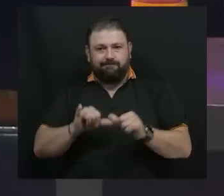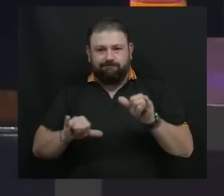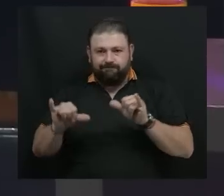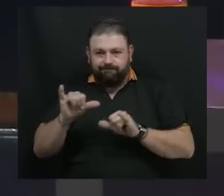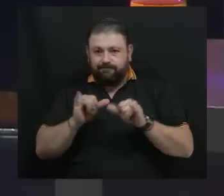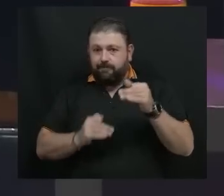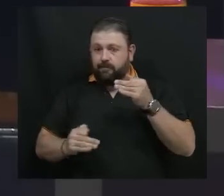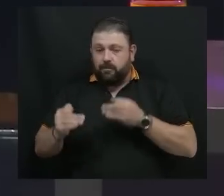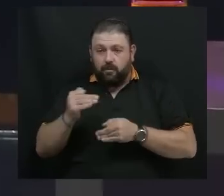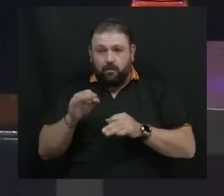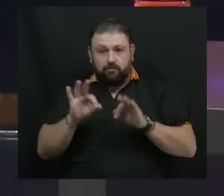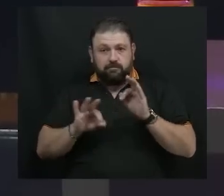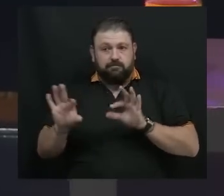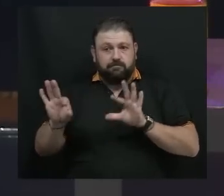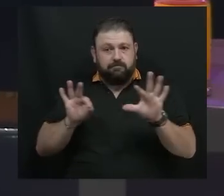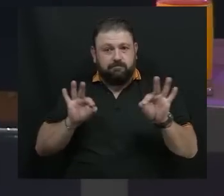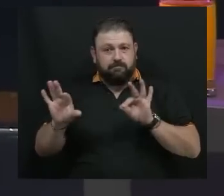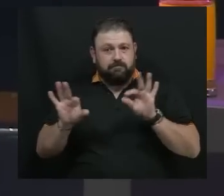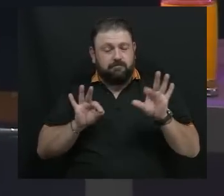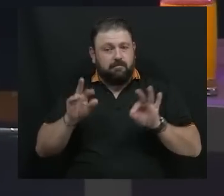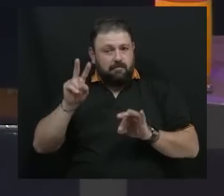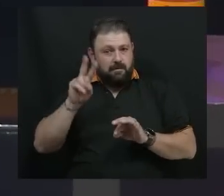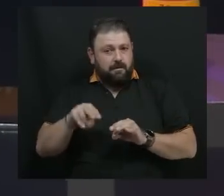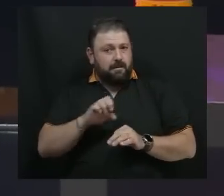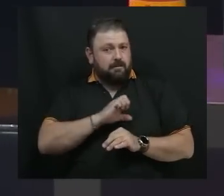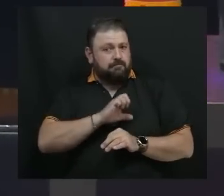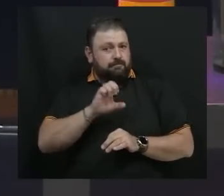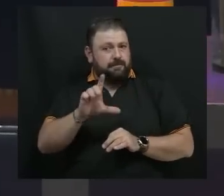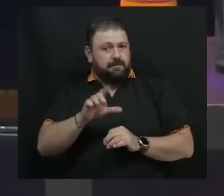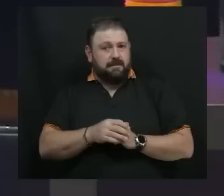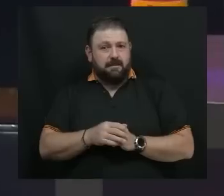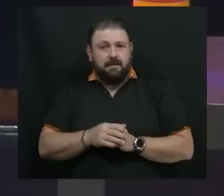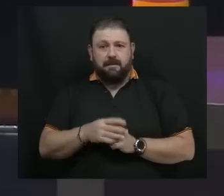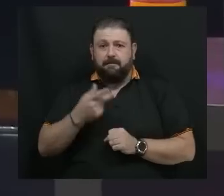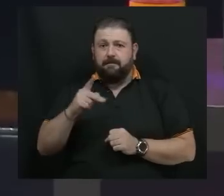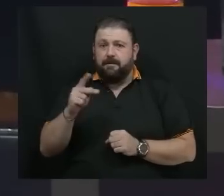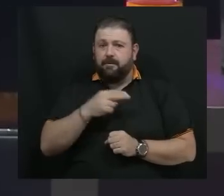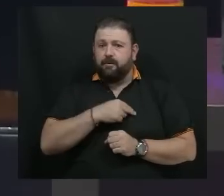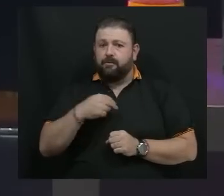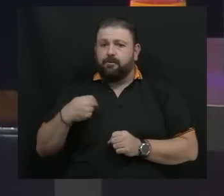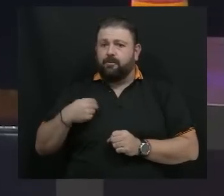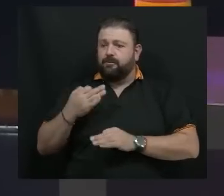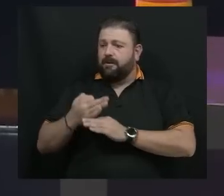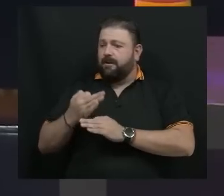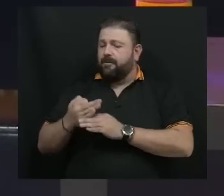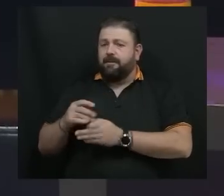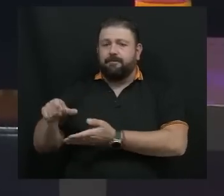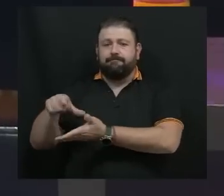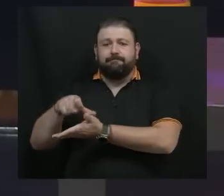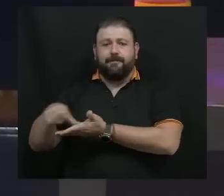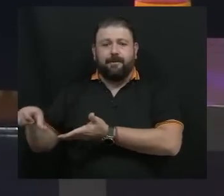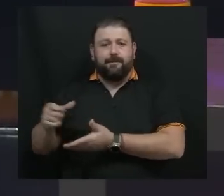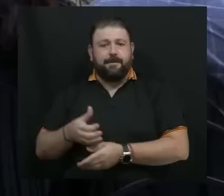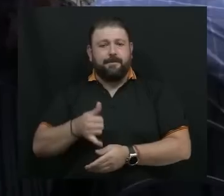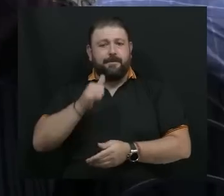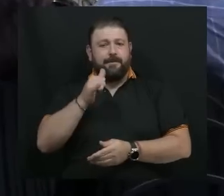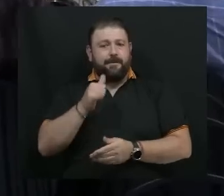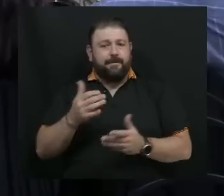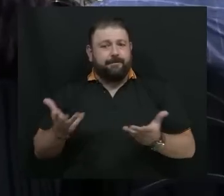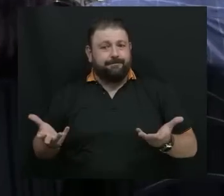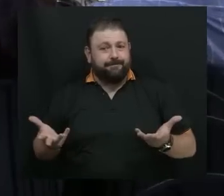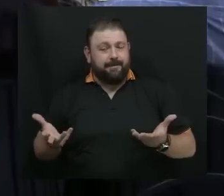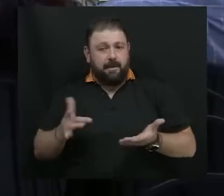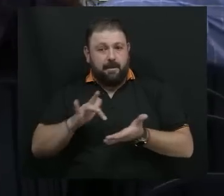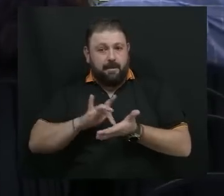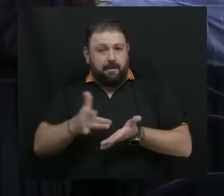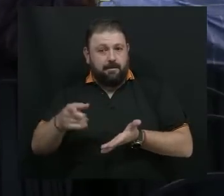herbales. Es un procedimiento muy especializado. Y nosotros vamos al CEDIS y compramos un OmniPlus en 2 minutos, ¿cierto? Entonces, somos privilegiados de